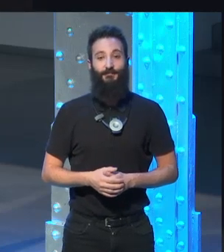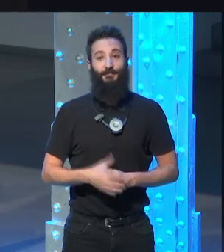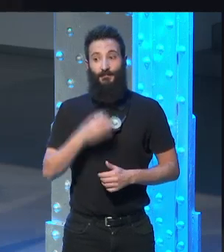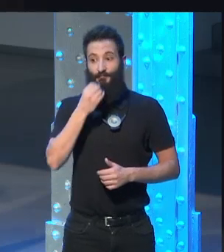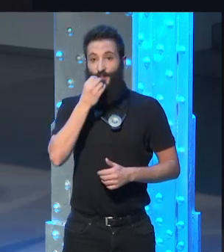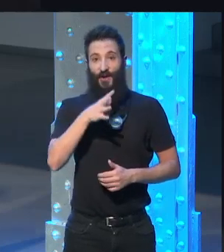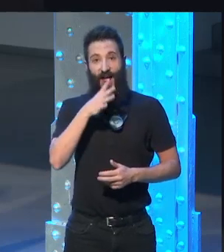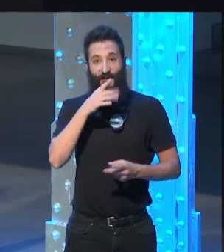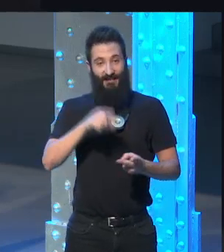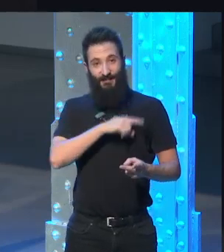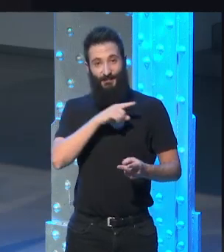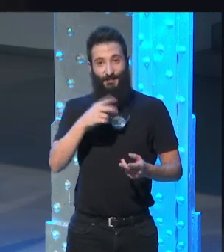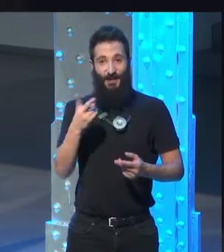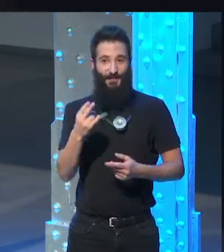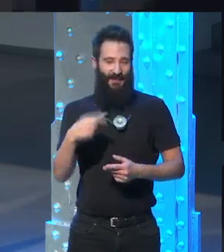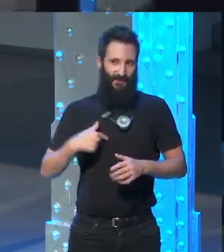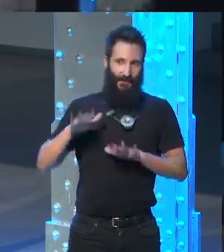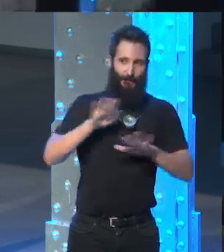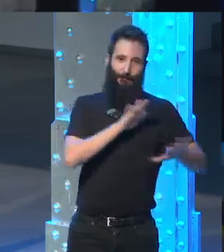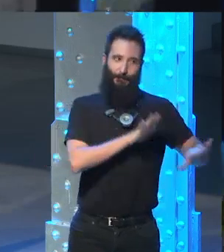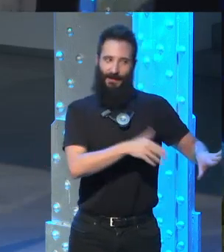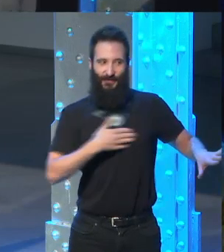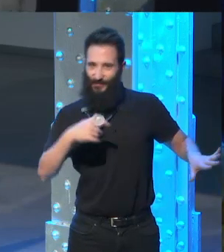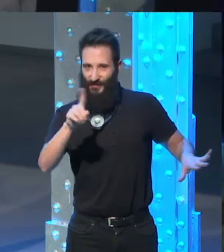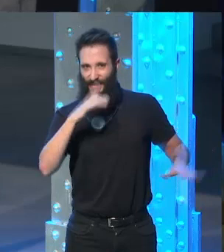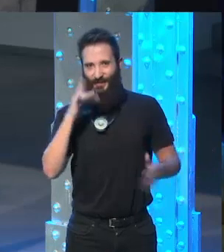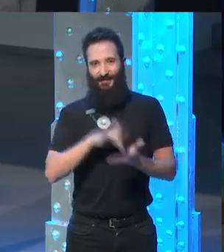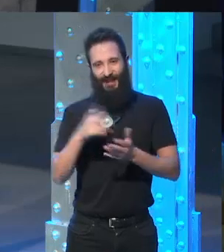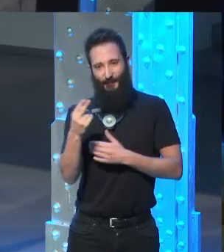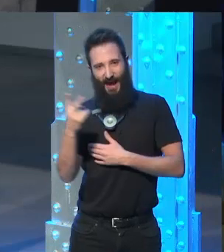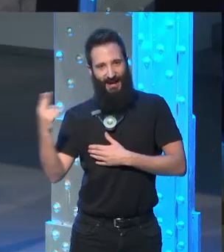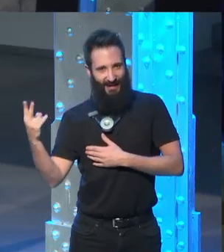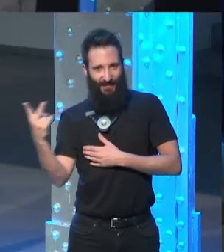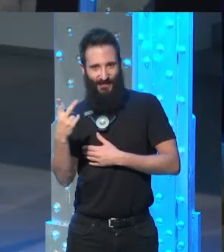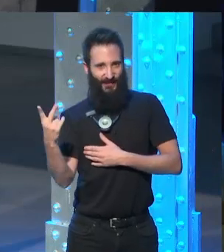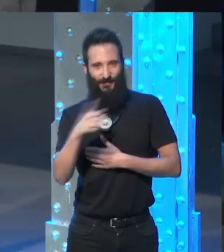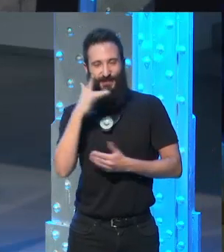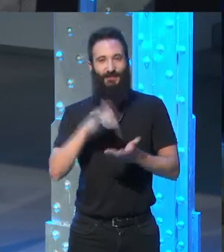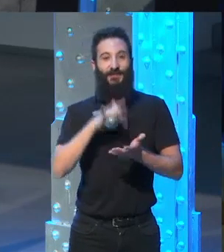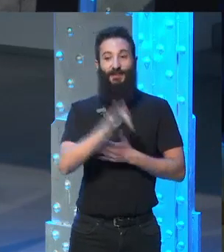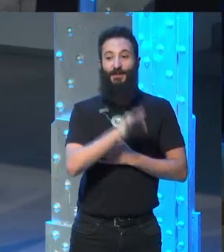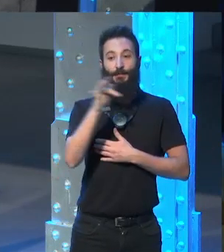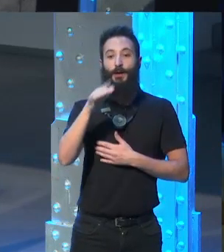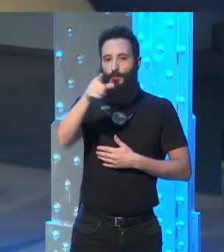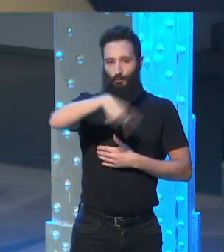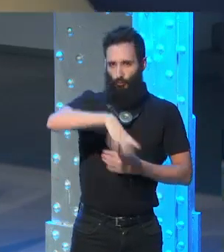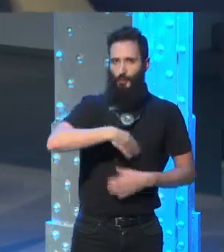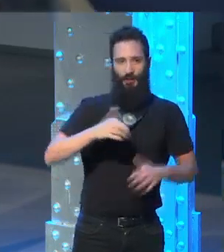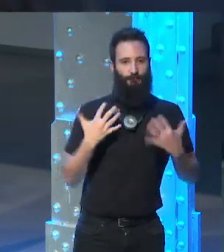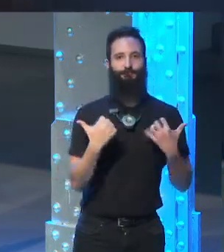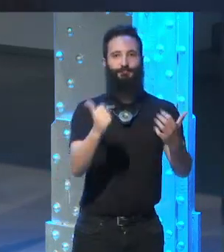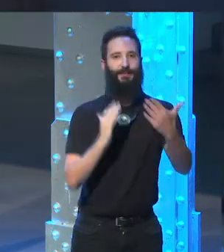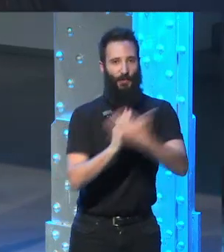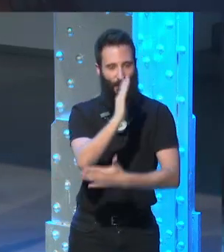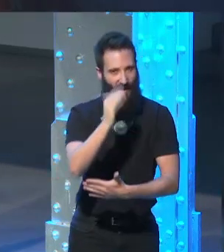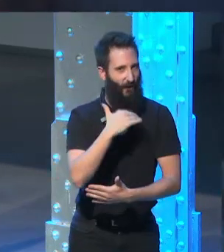Bueno, vamos a conocer, no quiero dejaros a las otras parejas sin hablar, luego vamos a ir saltando. Podéis interrumpiros cuando queráis y